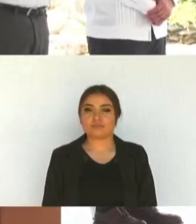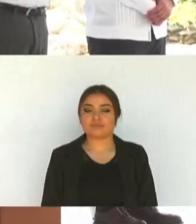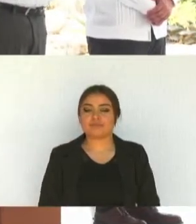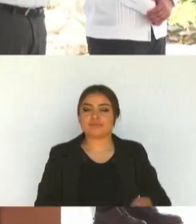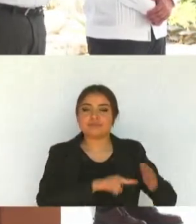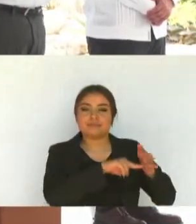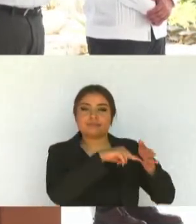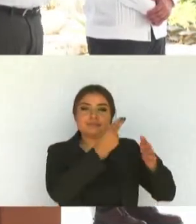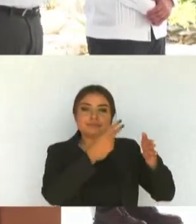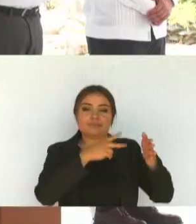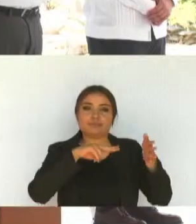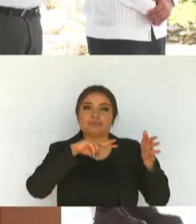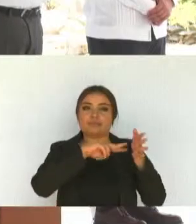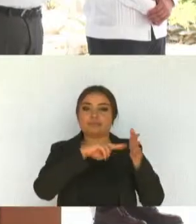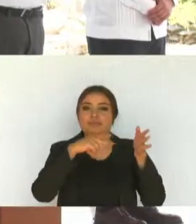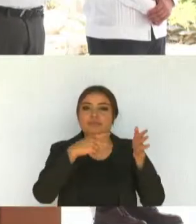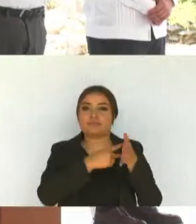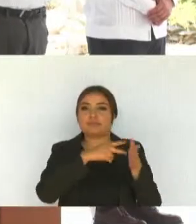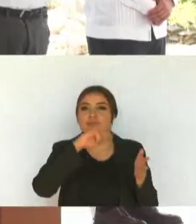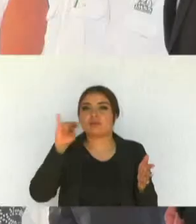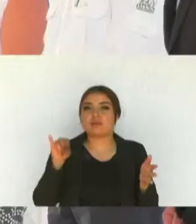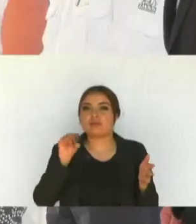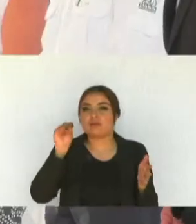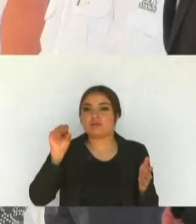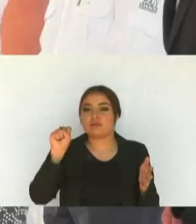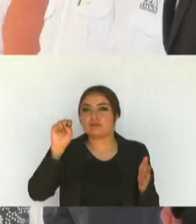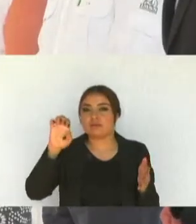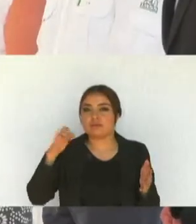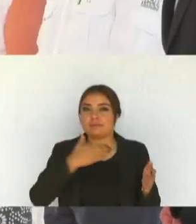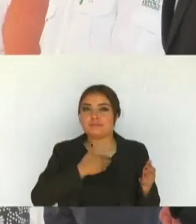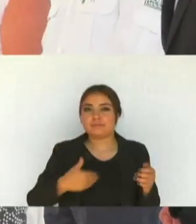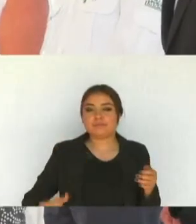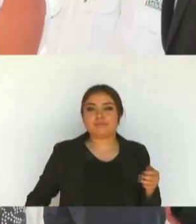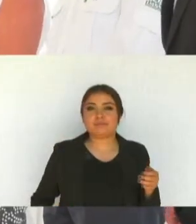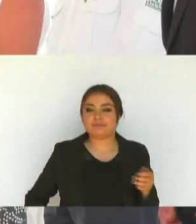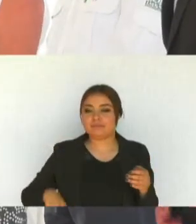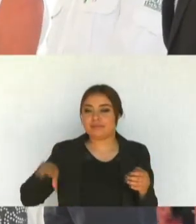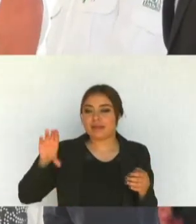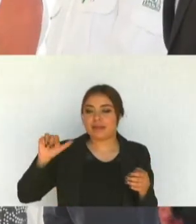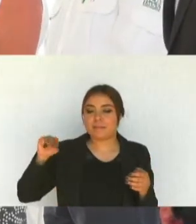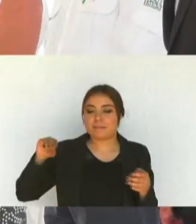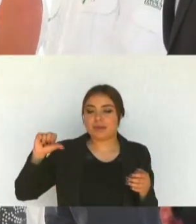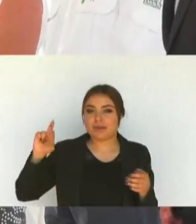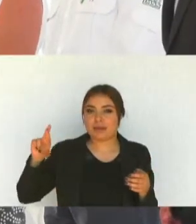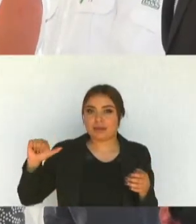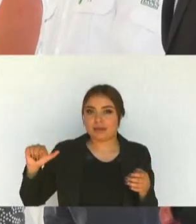Firma Ingeniero José Jaime Gutiérrez Núñez, presidente de la Cámara Minera de México.